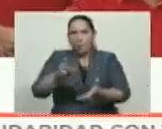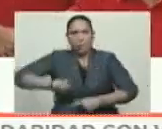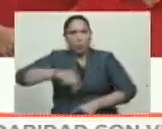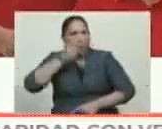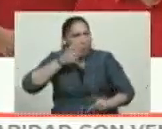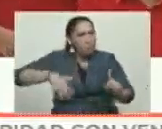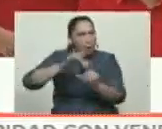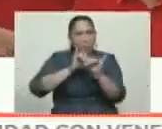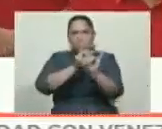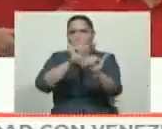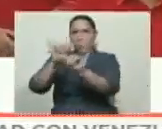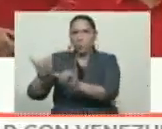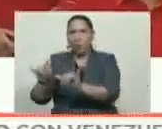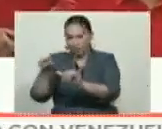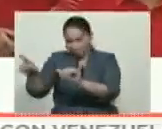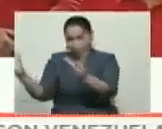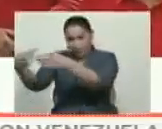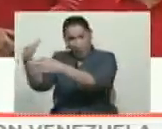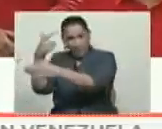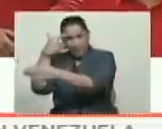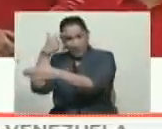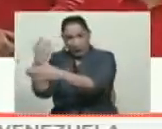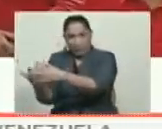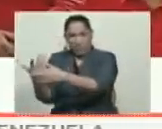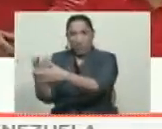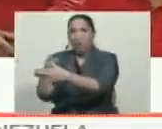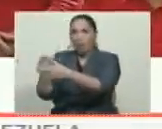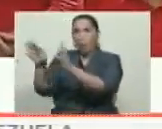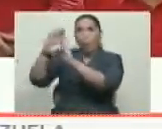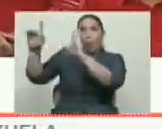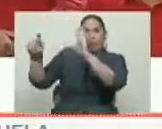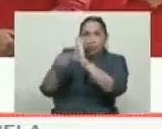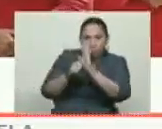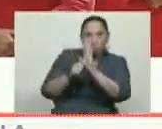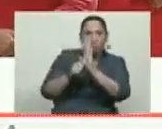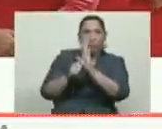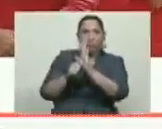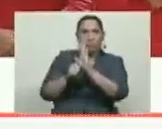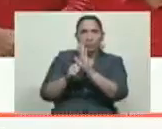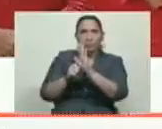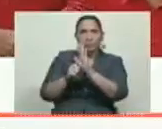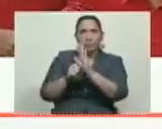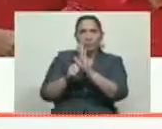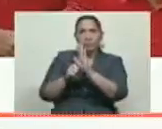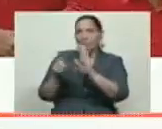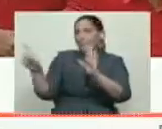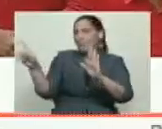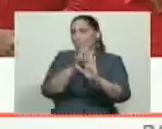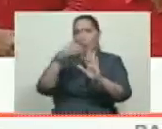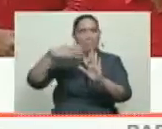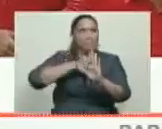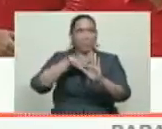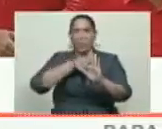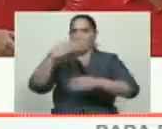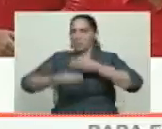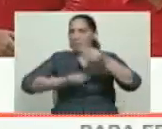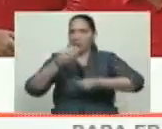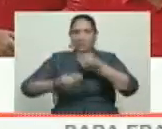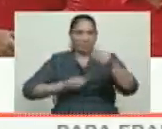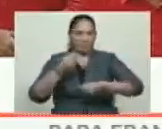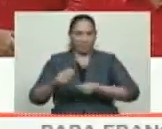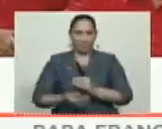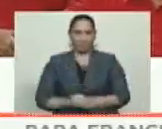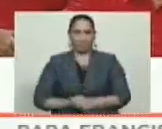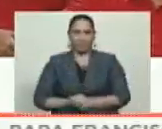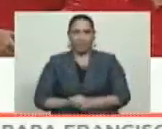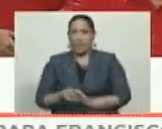pueblo. Ellos saben que en el marco de la Constitución bolivariana no pueden hacer lo que están haciendo.